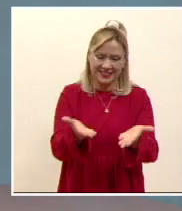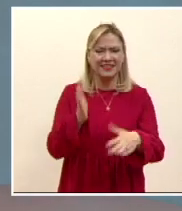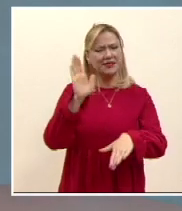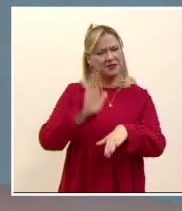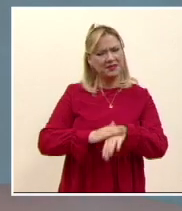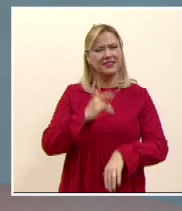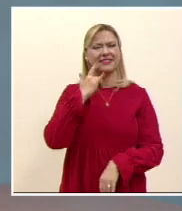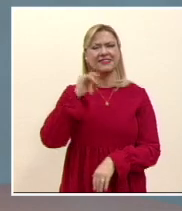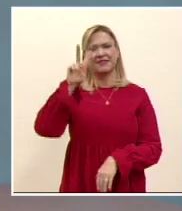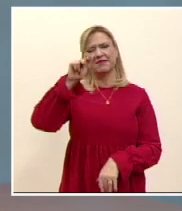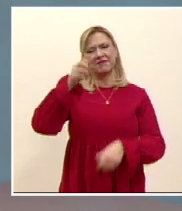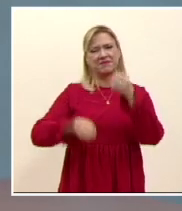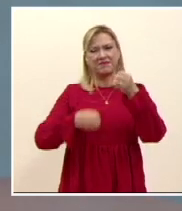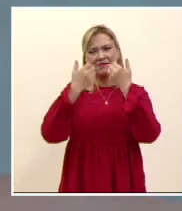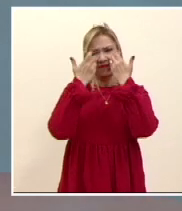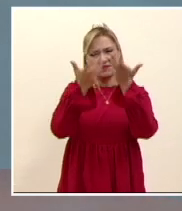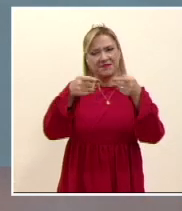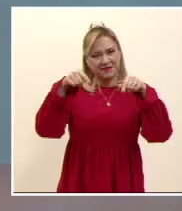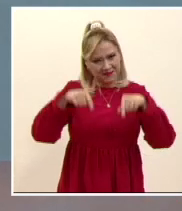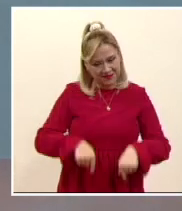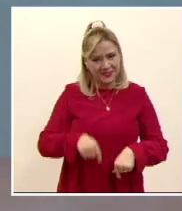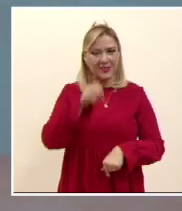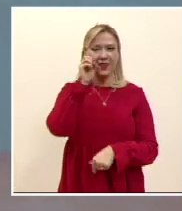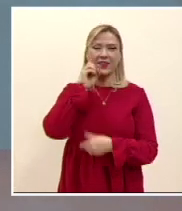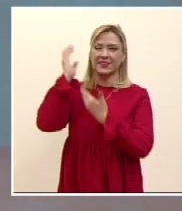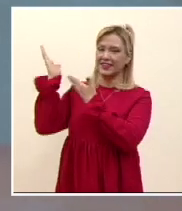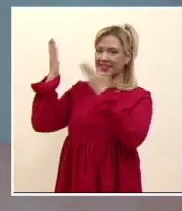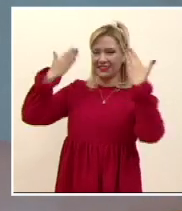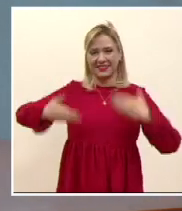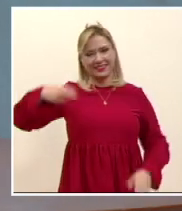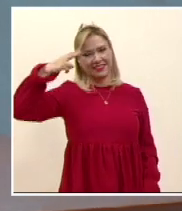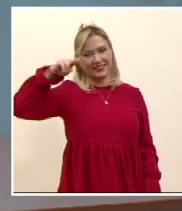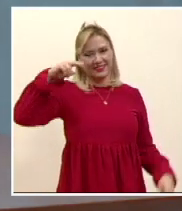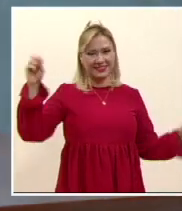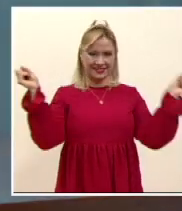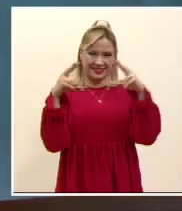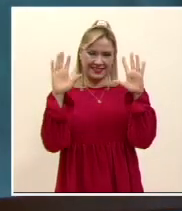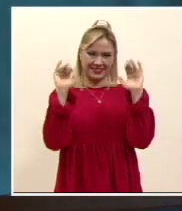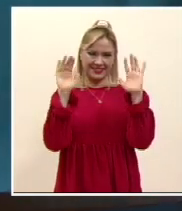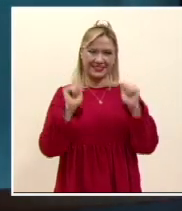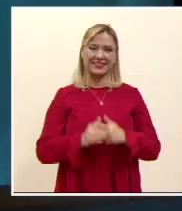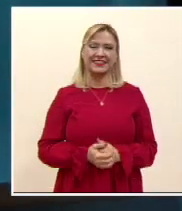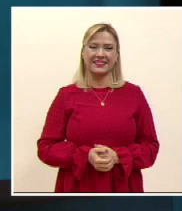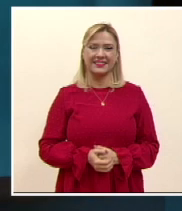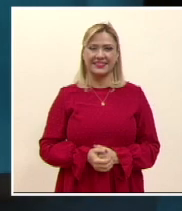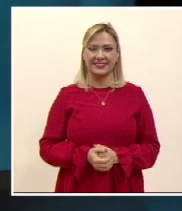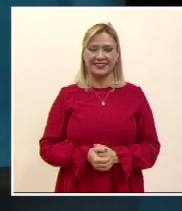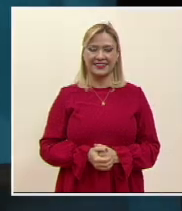Manténgase pendiente de esta señal. Soy Oscar González. Nos vemos en la próxima.